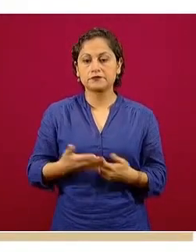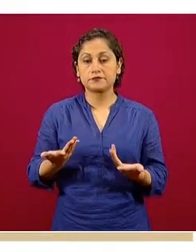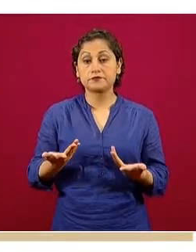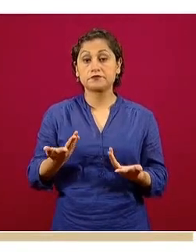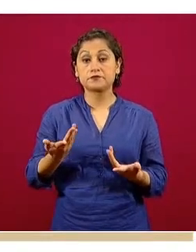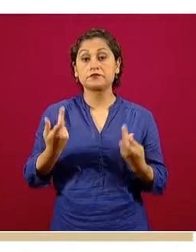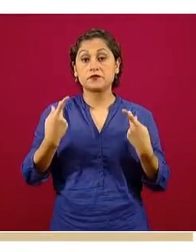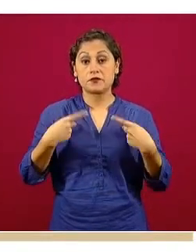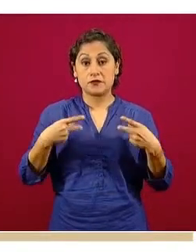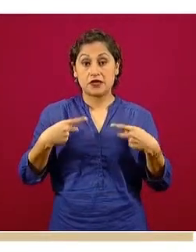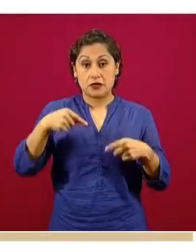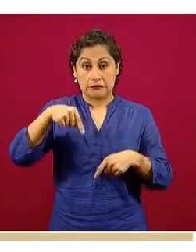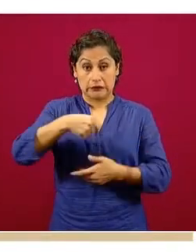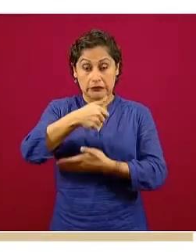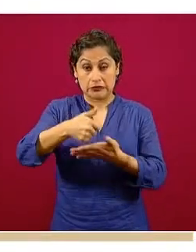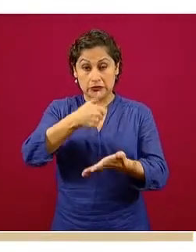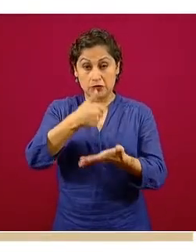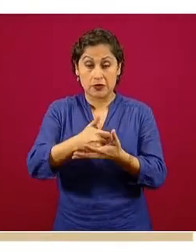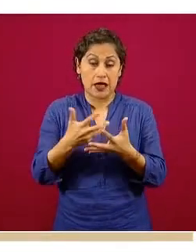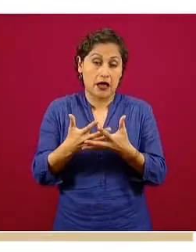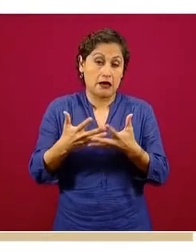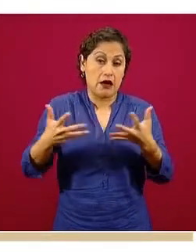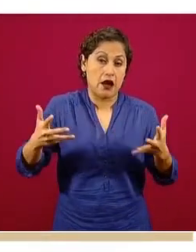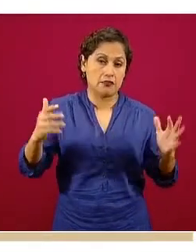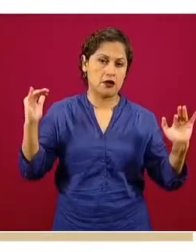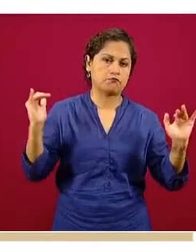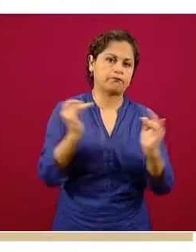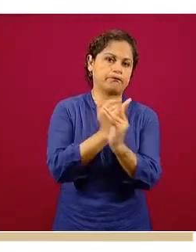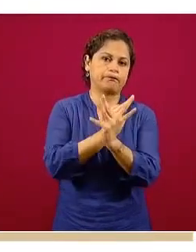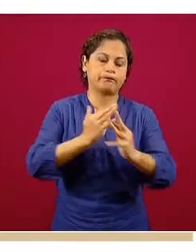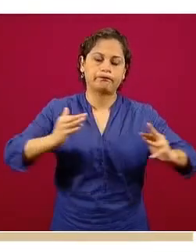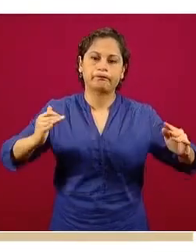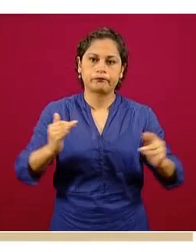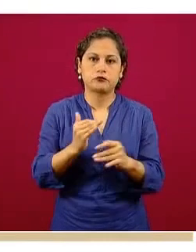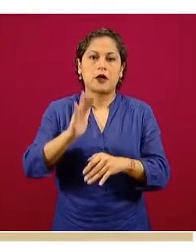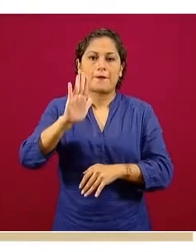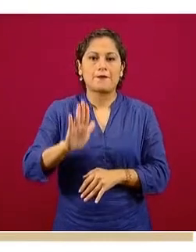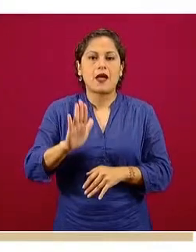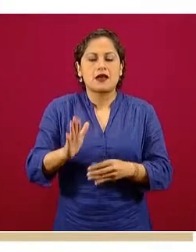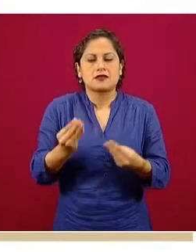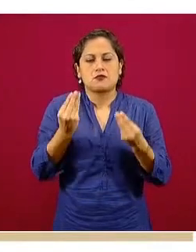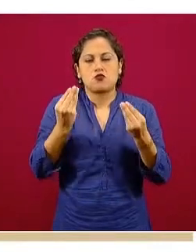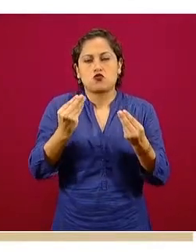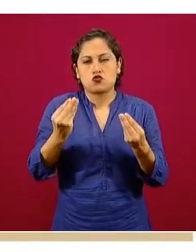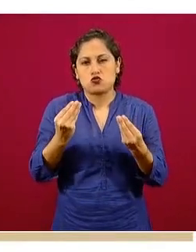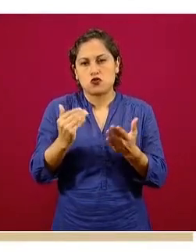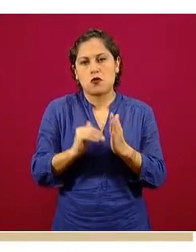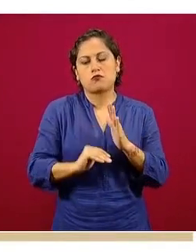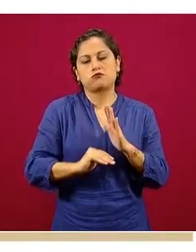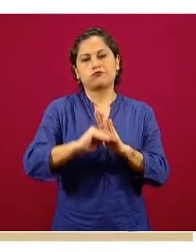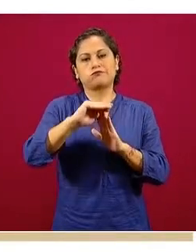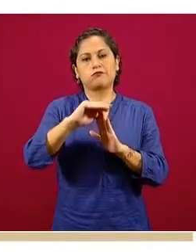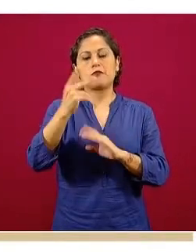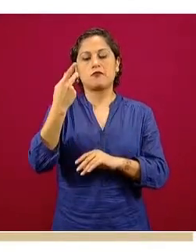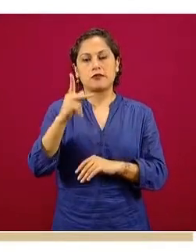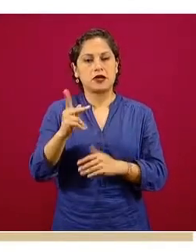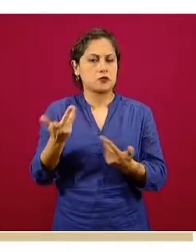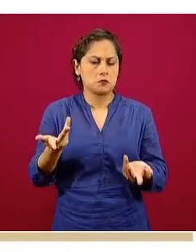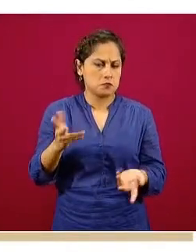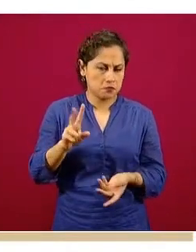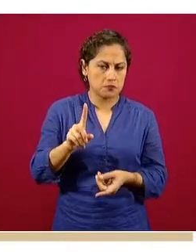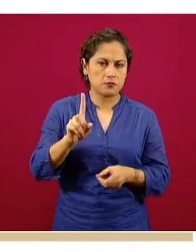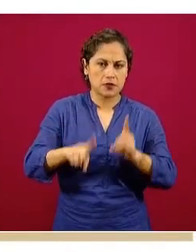que nos movemos en una ciudad tan grande se ven también en muchas personas en el espacio público